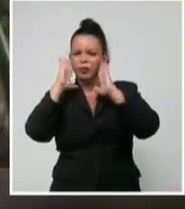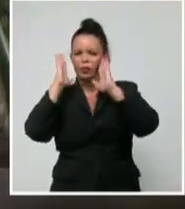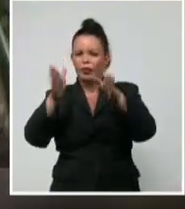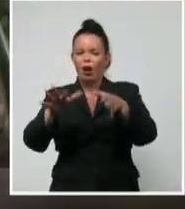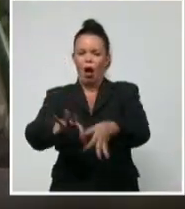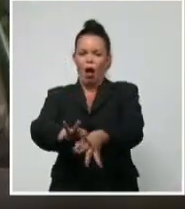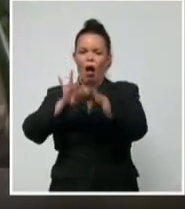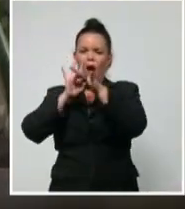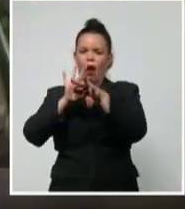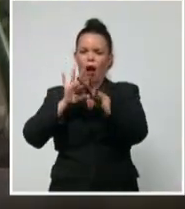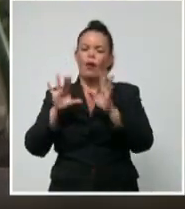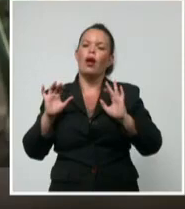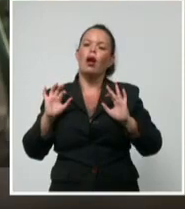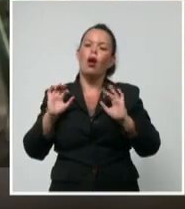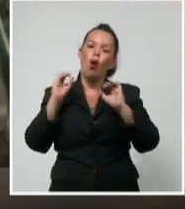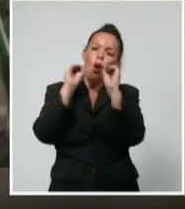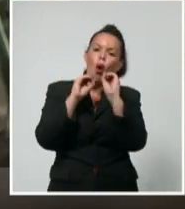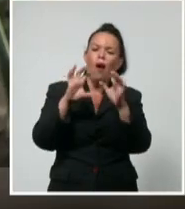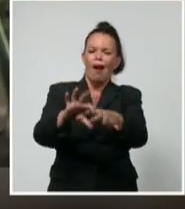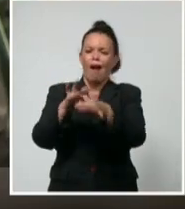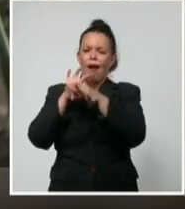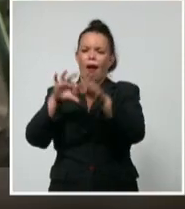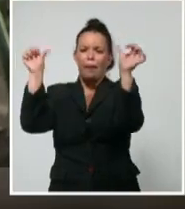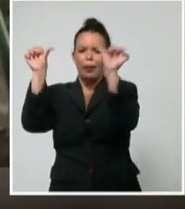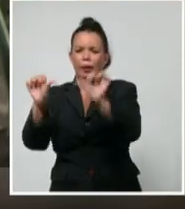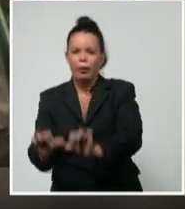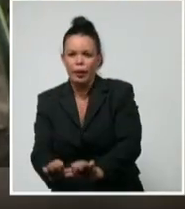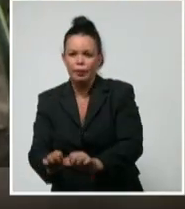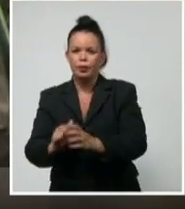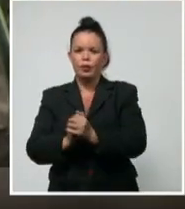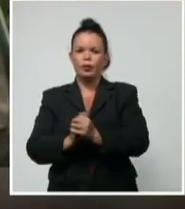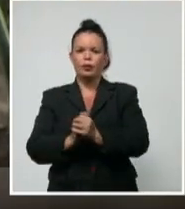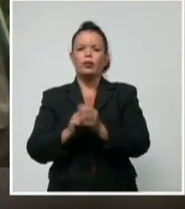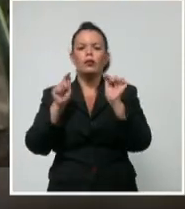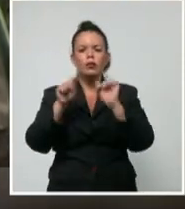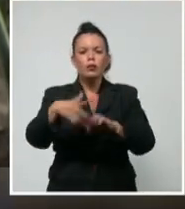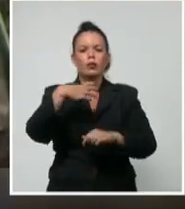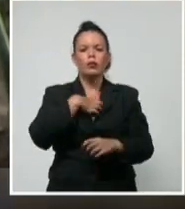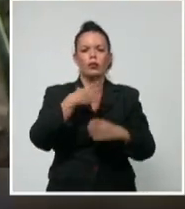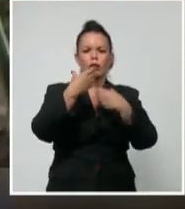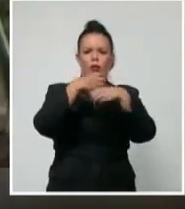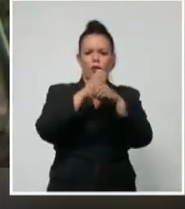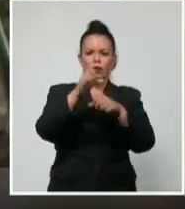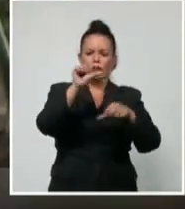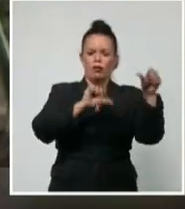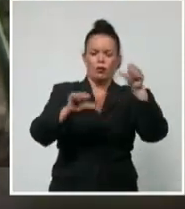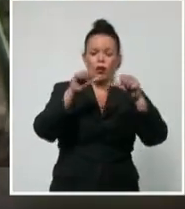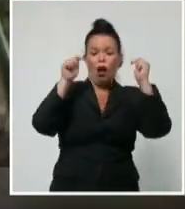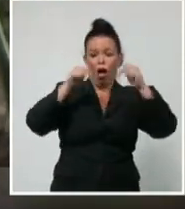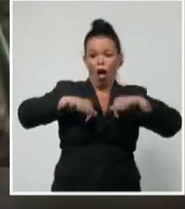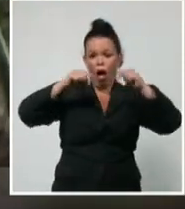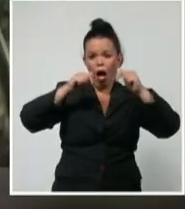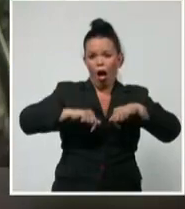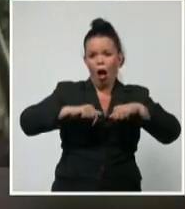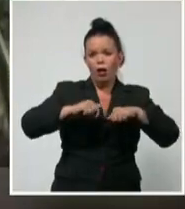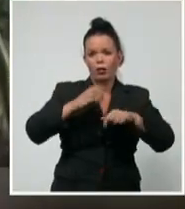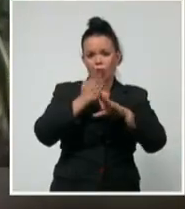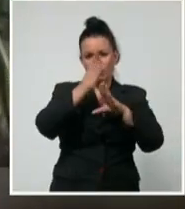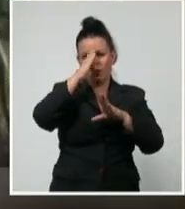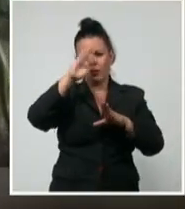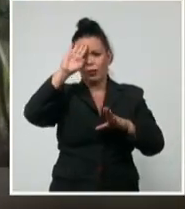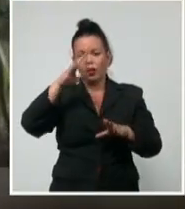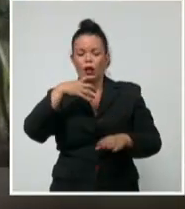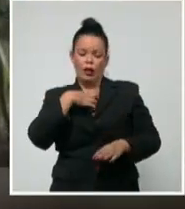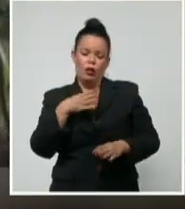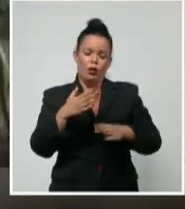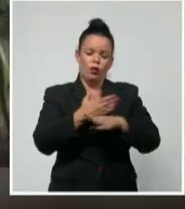ha tenido un liderazgo en los resultados de esto. Y para ello, bueno, el Laboratorio Oriente pues ha mantenido los medicamentos, como